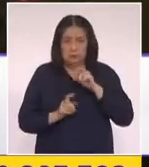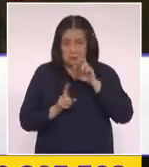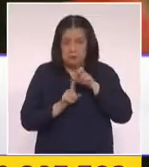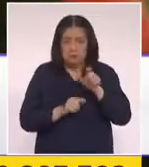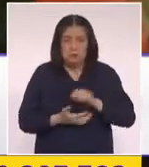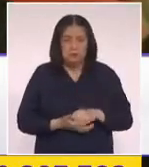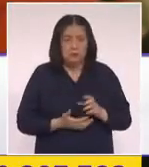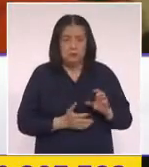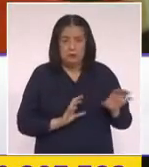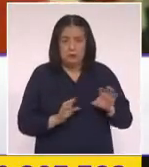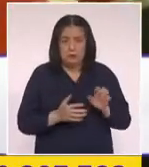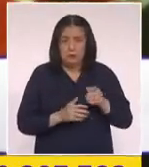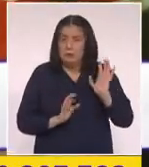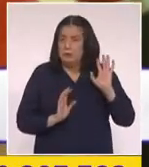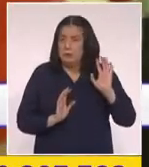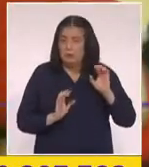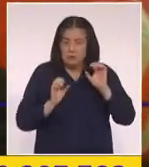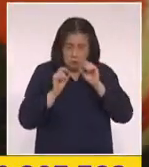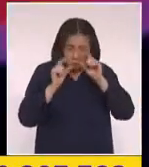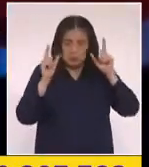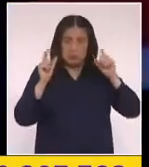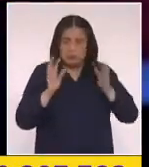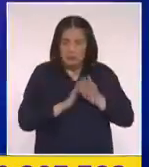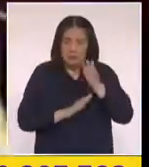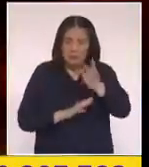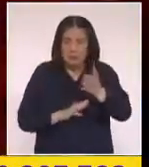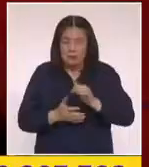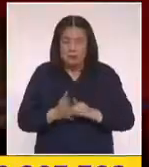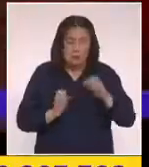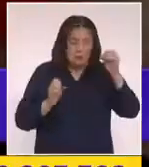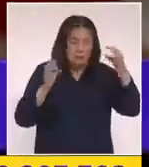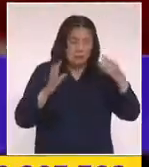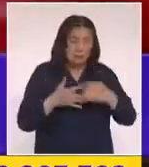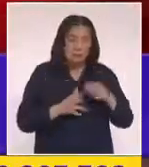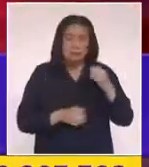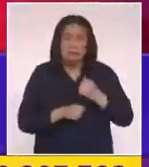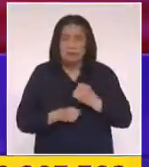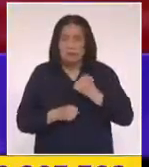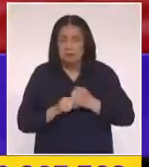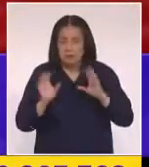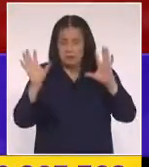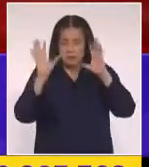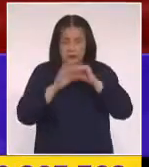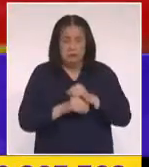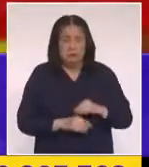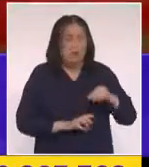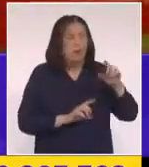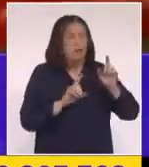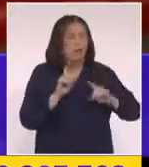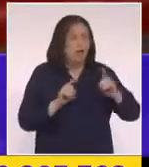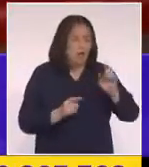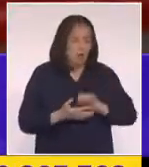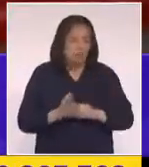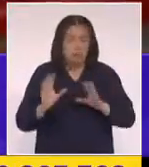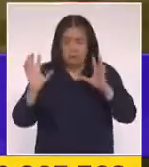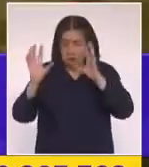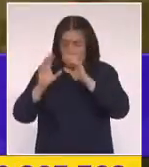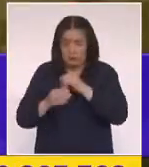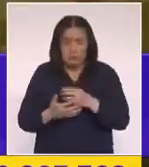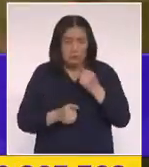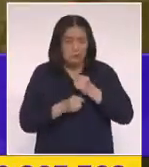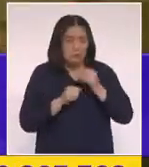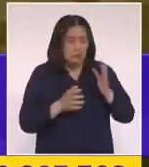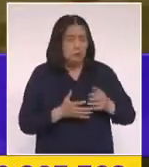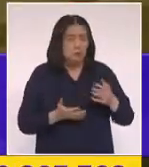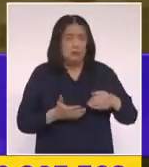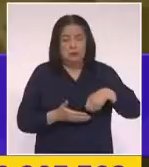que se realizó de manera inopinada, sorprendió a los negocios que operaban de manera nocturna. A veces en jornada nocturna los trabajadores